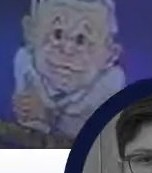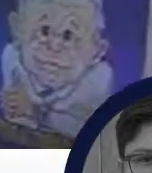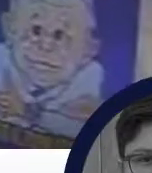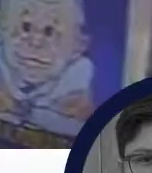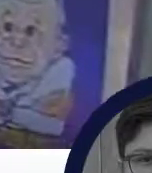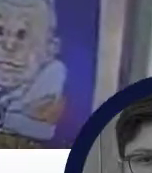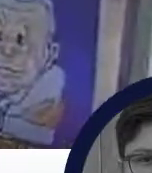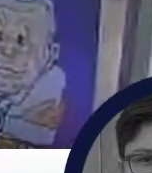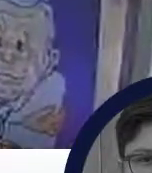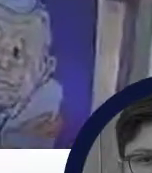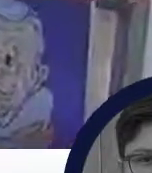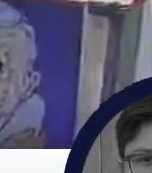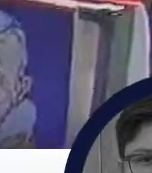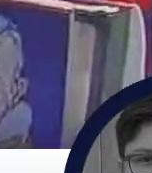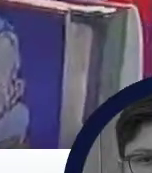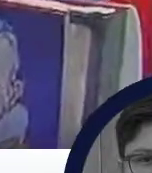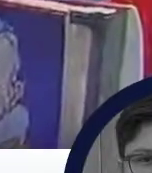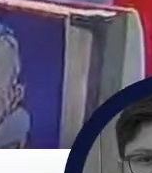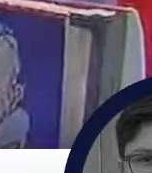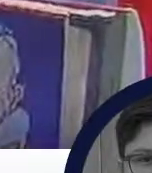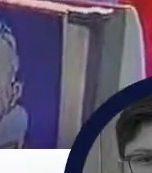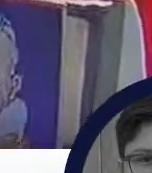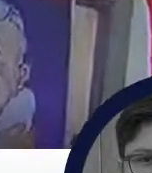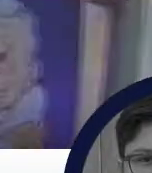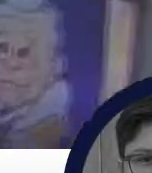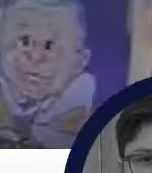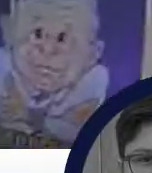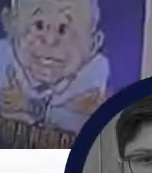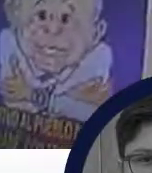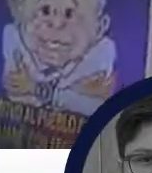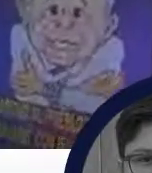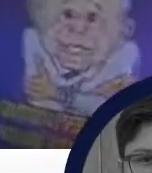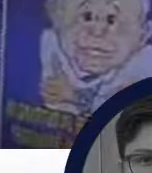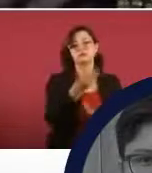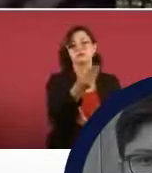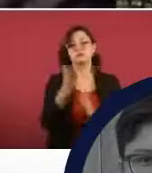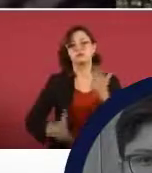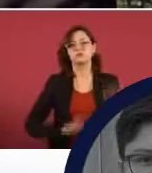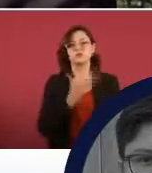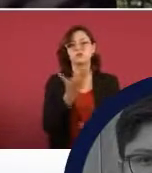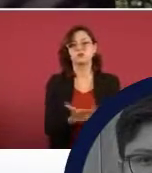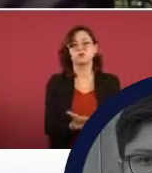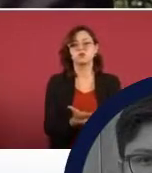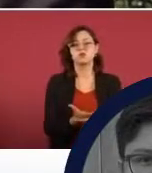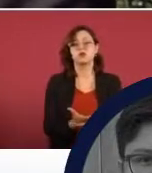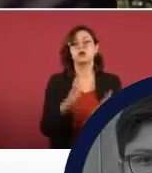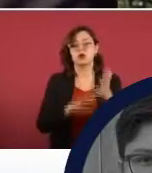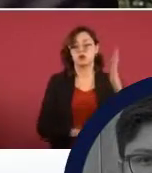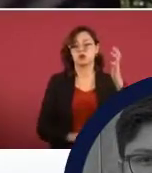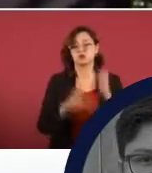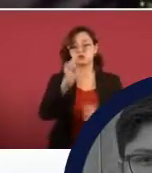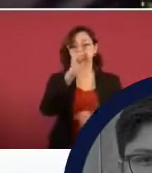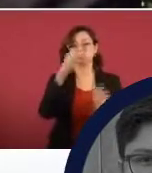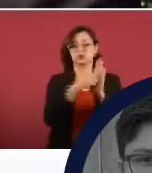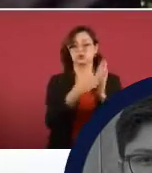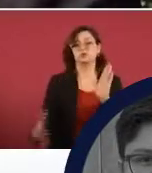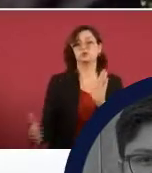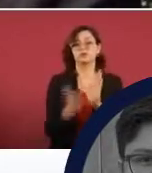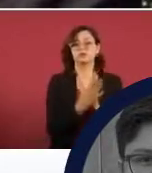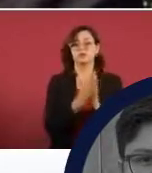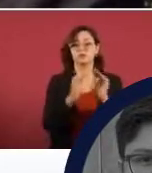Bueno, me parece importante lo de uno, los proyectos estratégicos de los que se habla